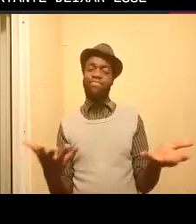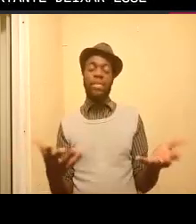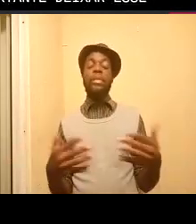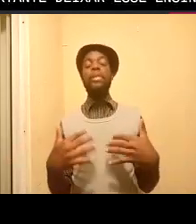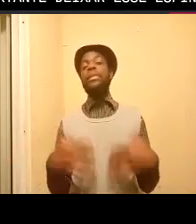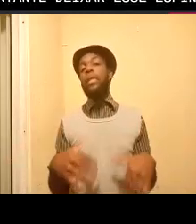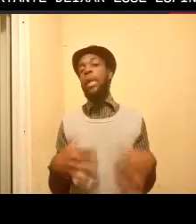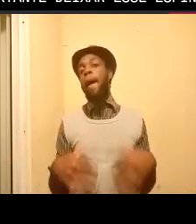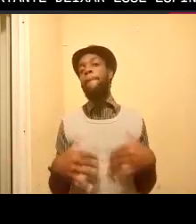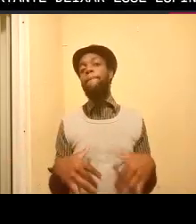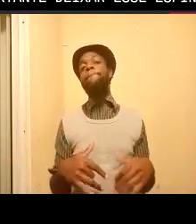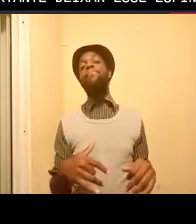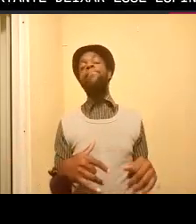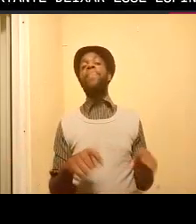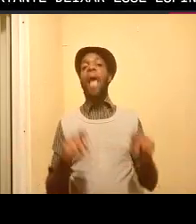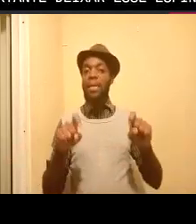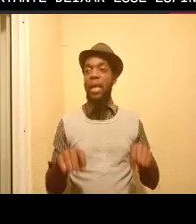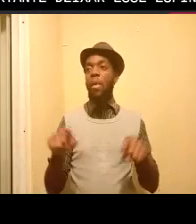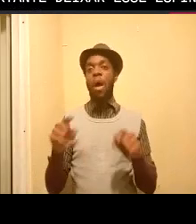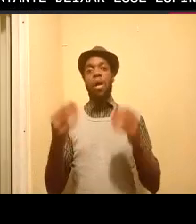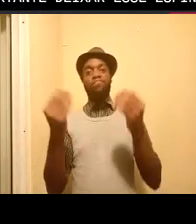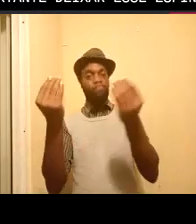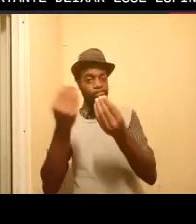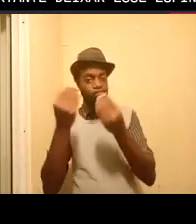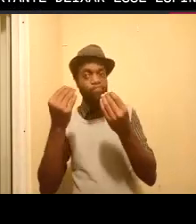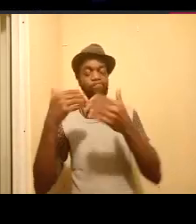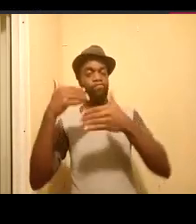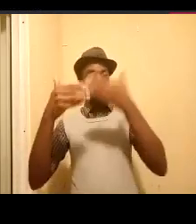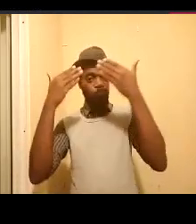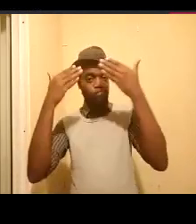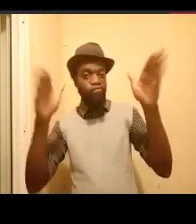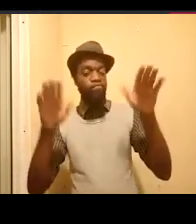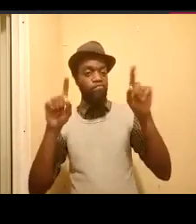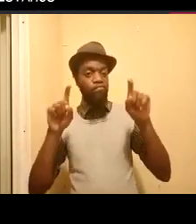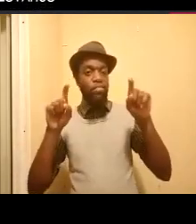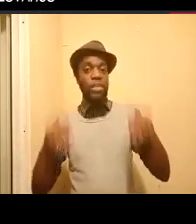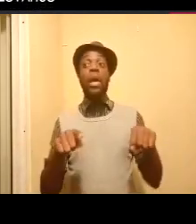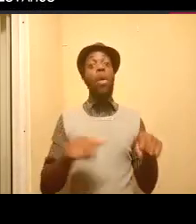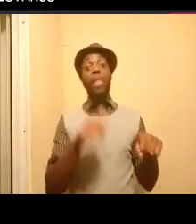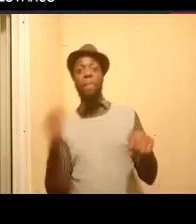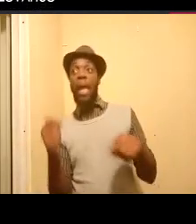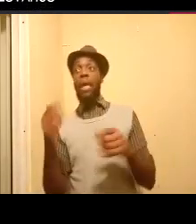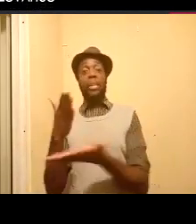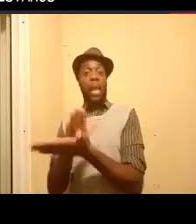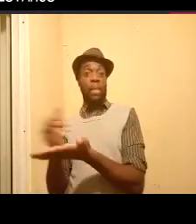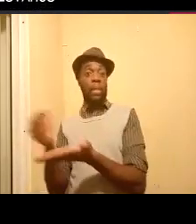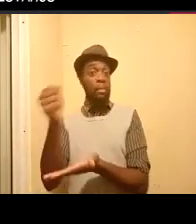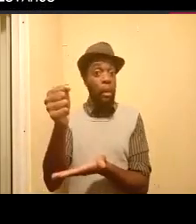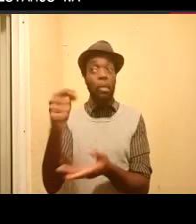y ese punto de que hay que tener intérpretes, rampas, información más